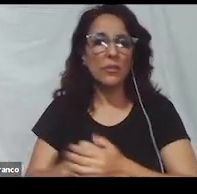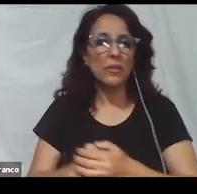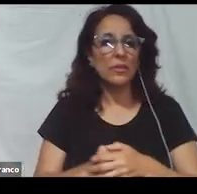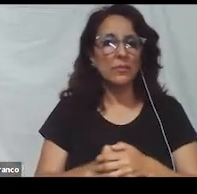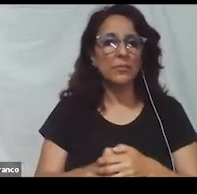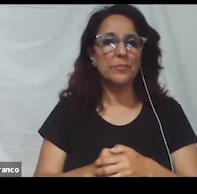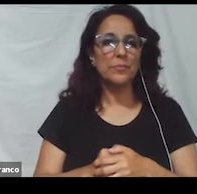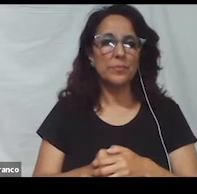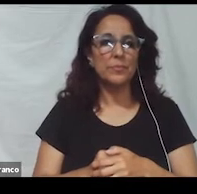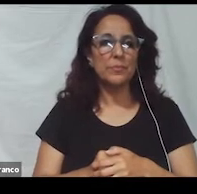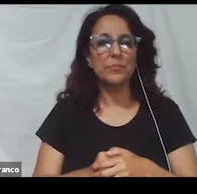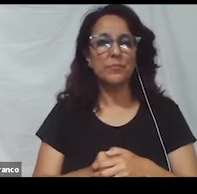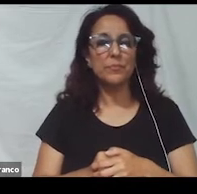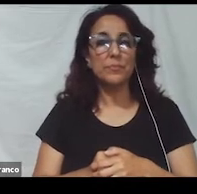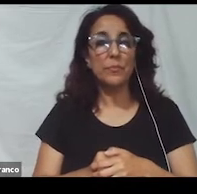que han navegado.